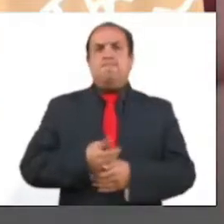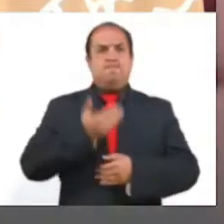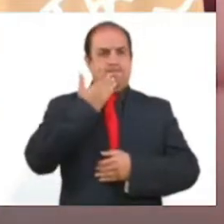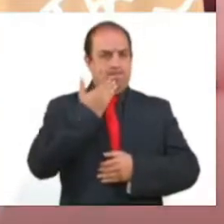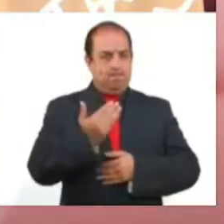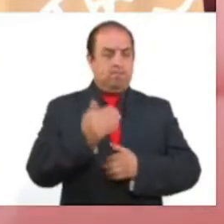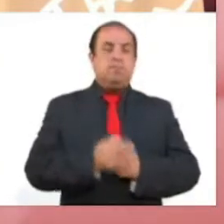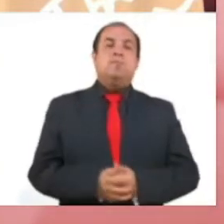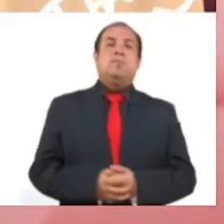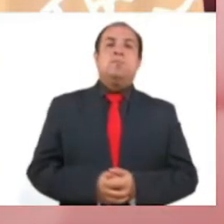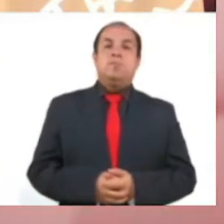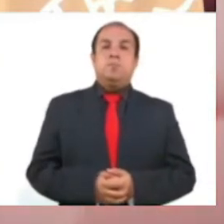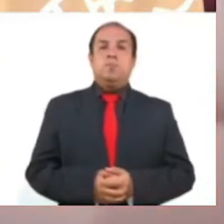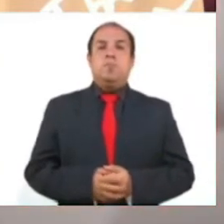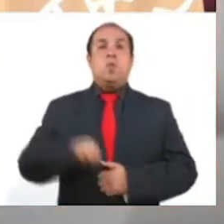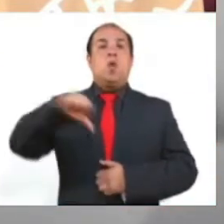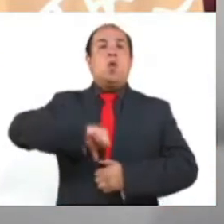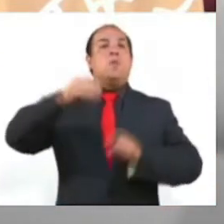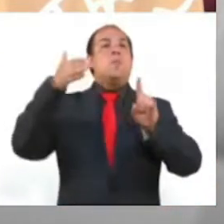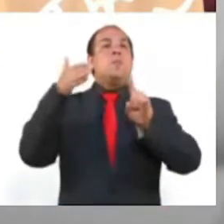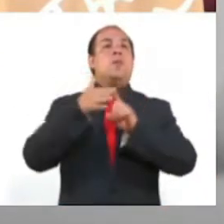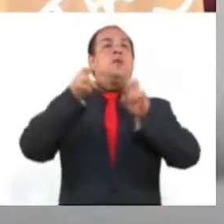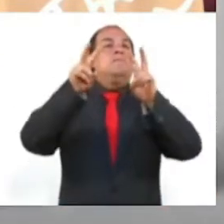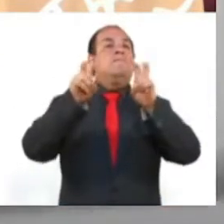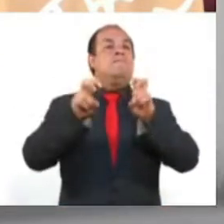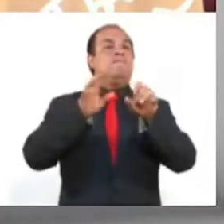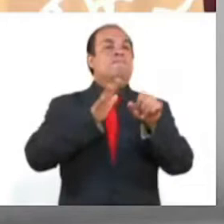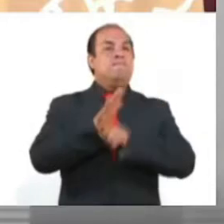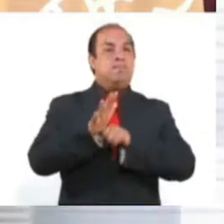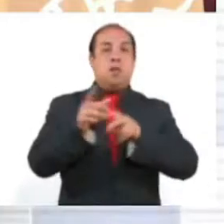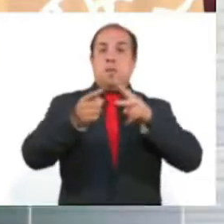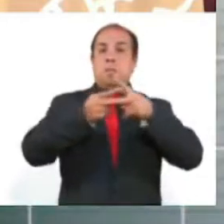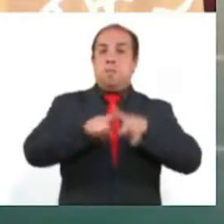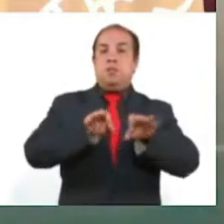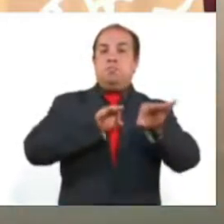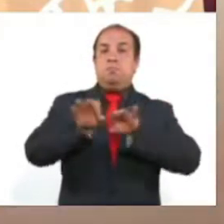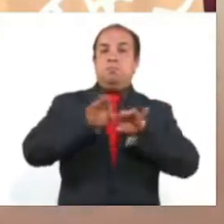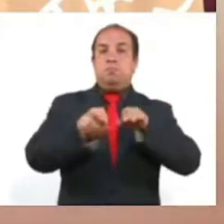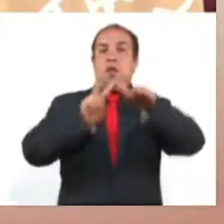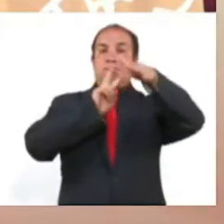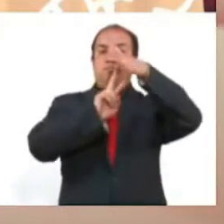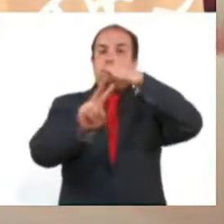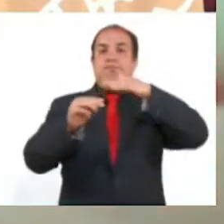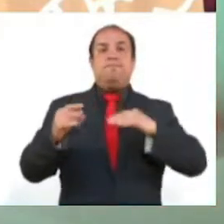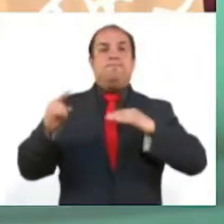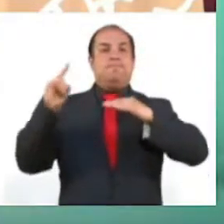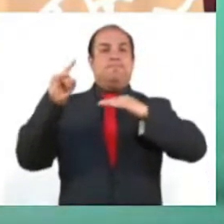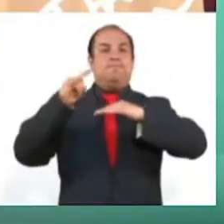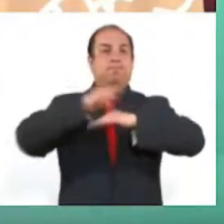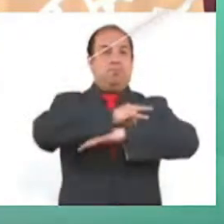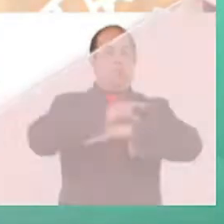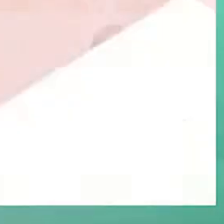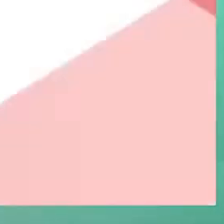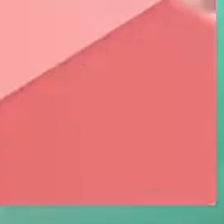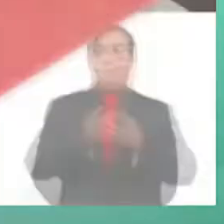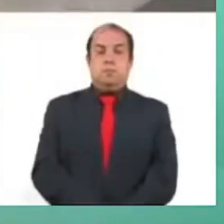bueno el día de hoy queremos platicarles sobre el inicio de operaciones del trolebús elevado ya inició a